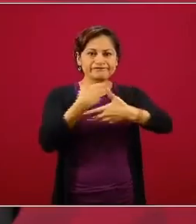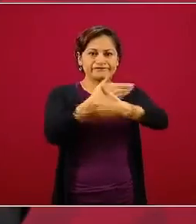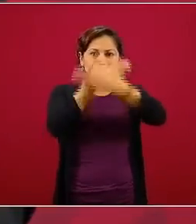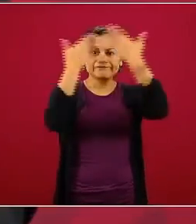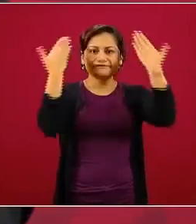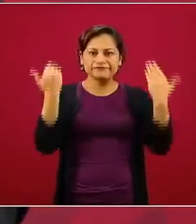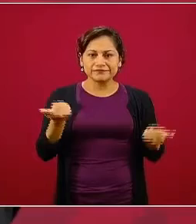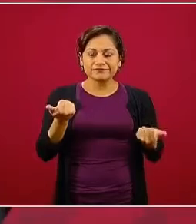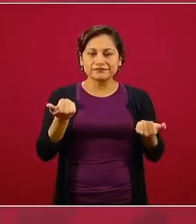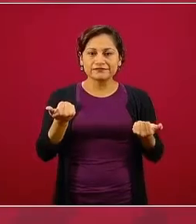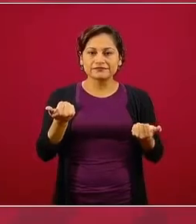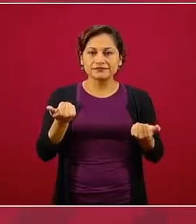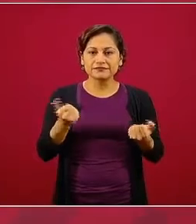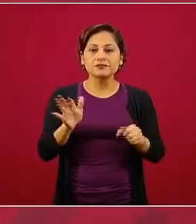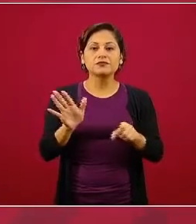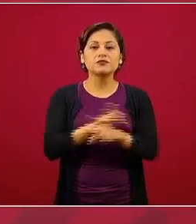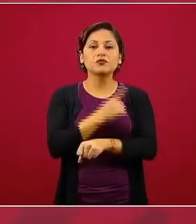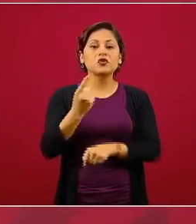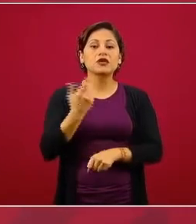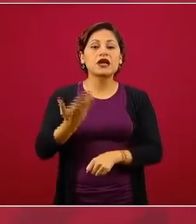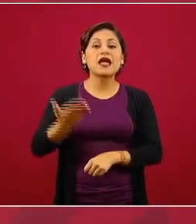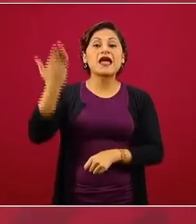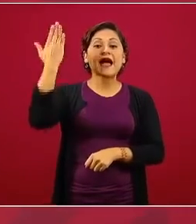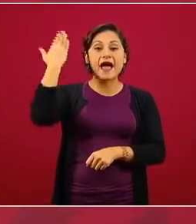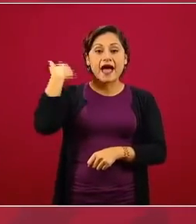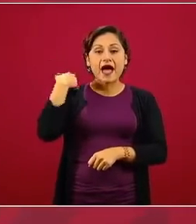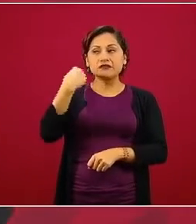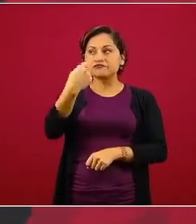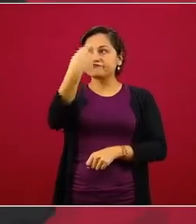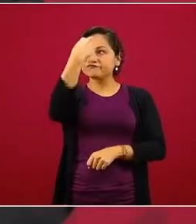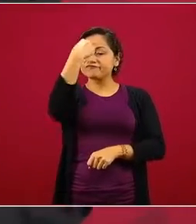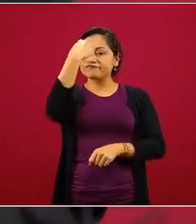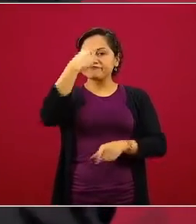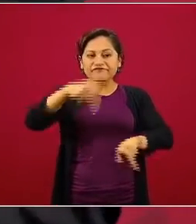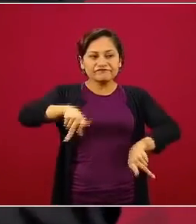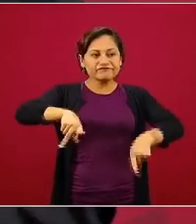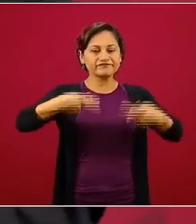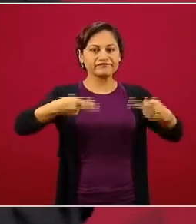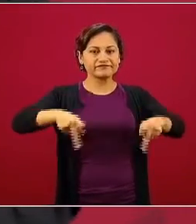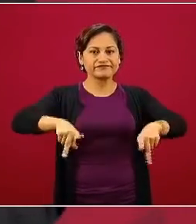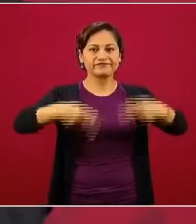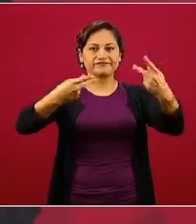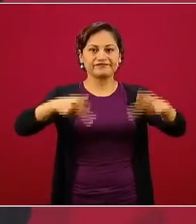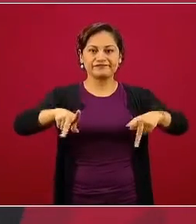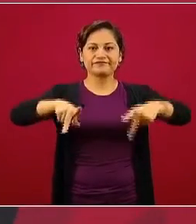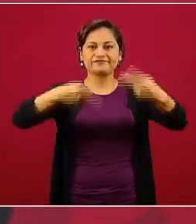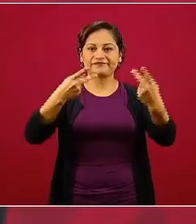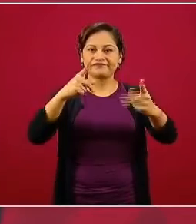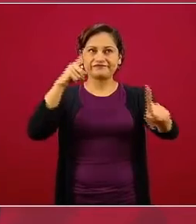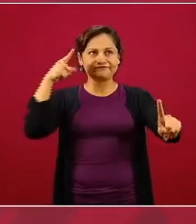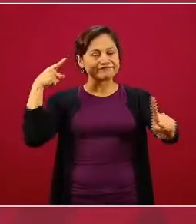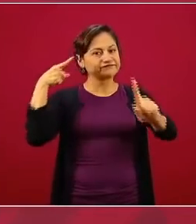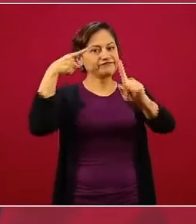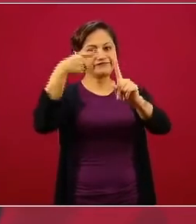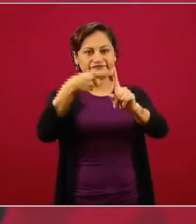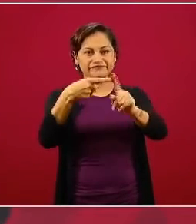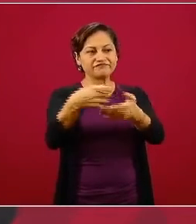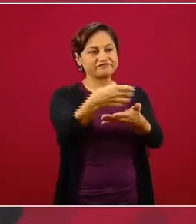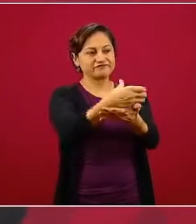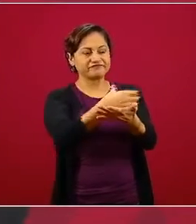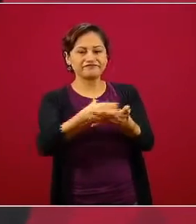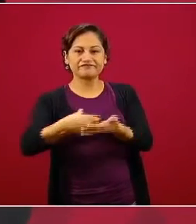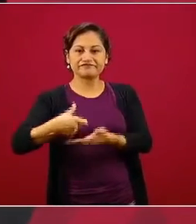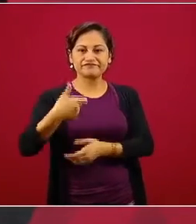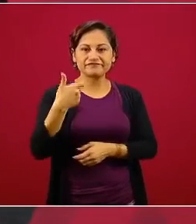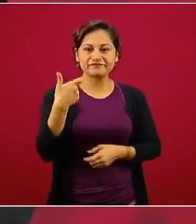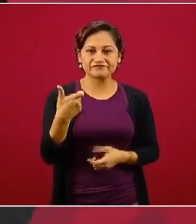porque no convenía por el mercantilismo, por el economicismo, por el afán de